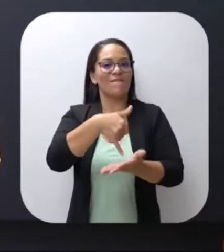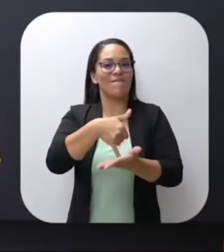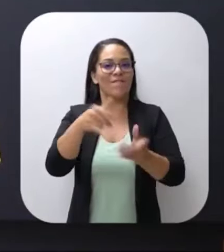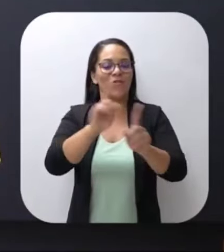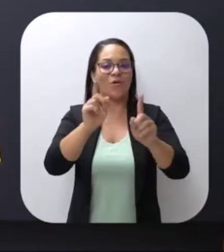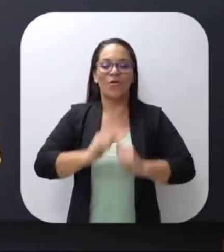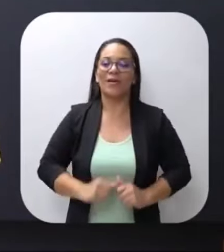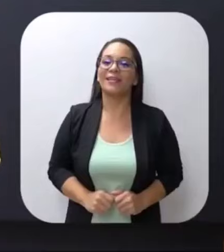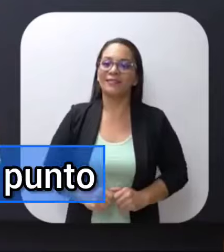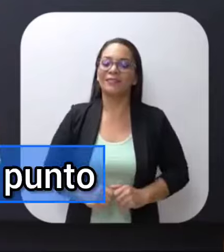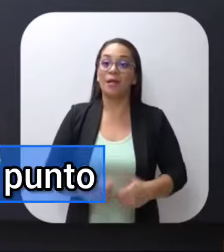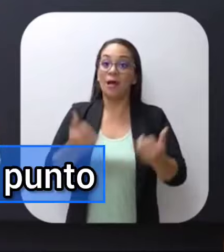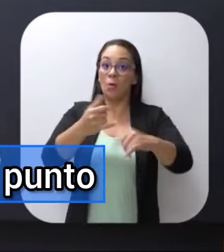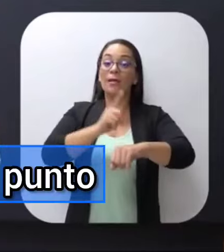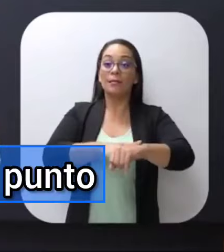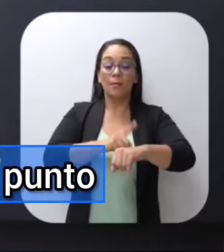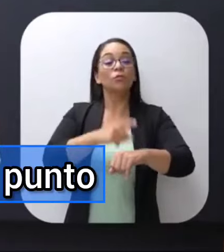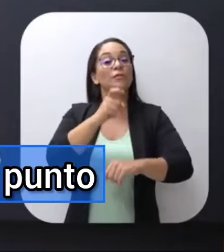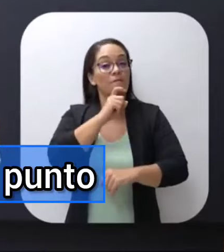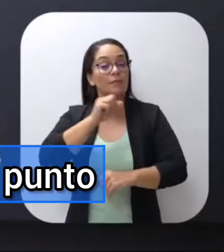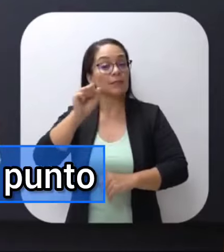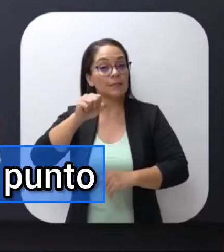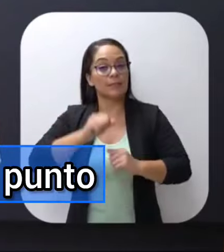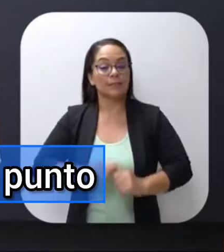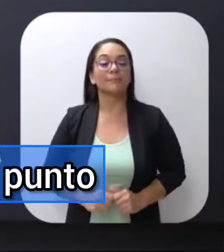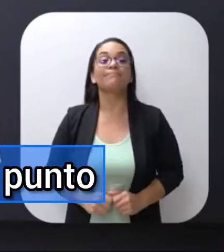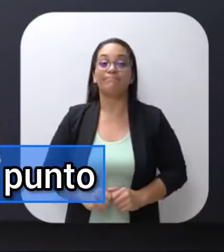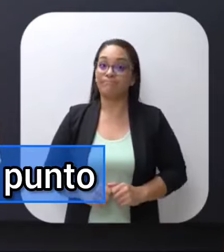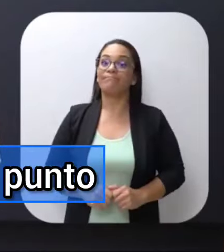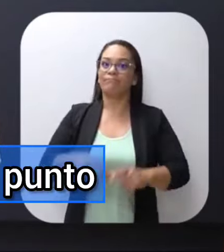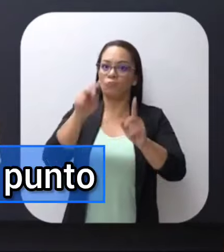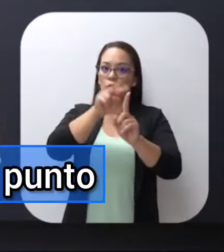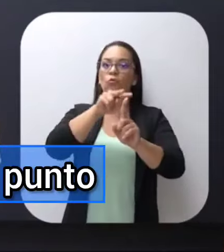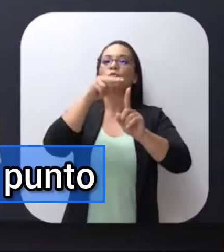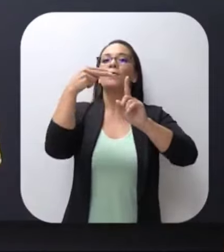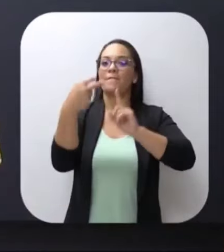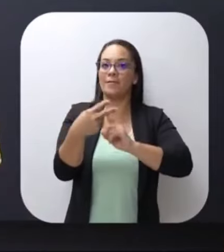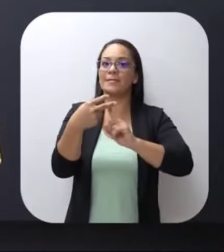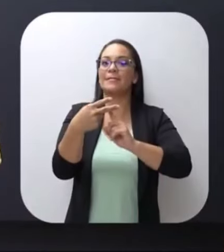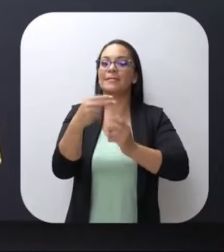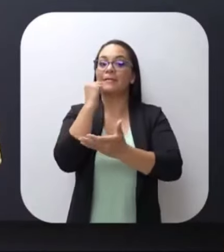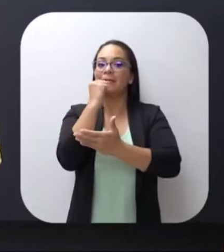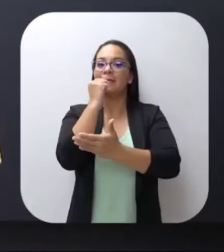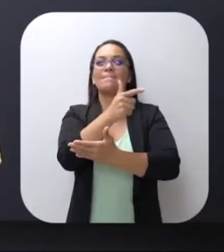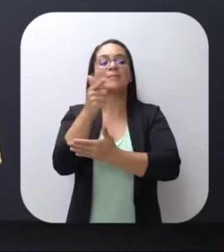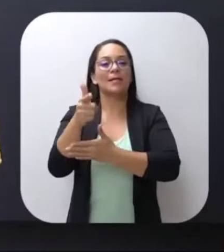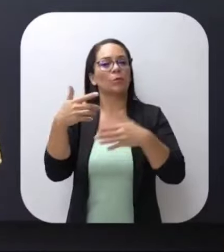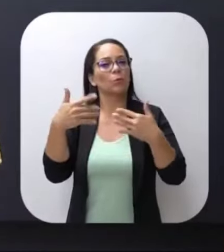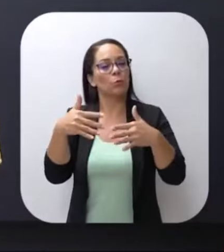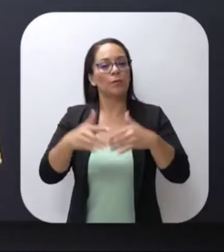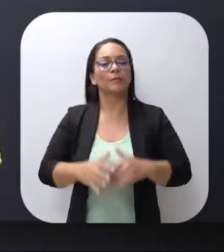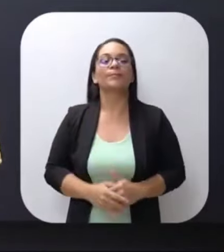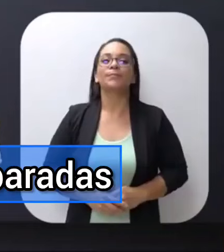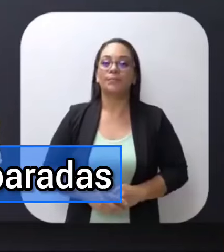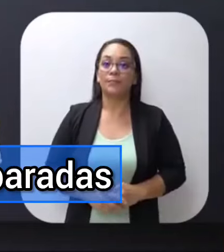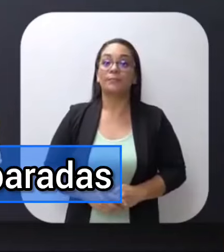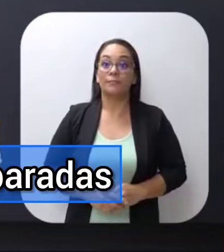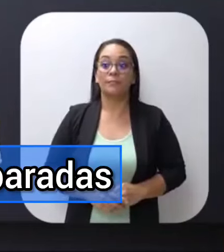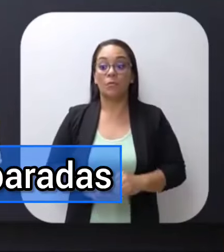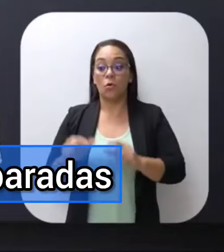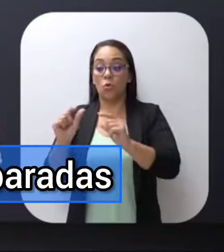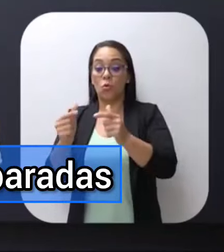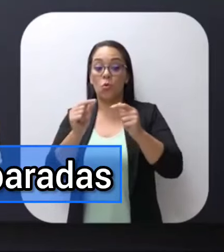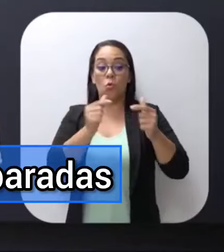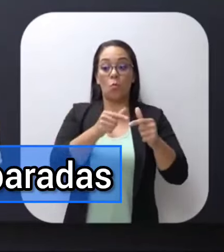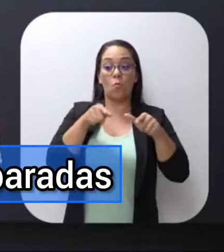aflojen. Estos son tiempos difíciles desde un punto de vista de criminalidad. Mantener